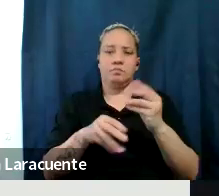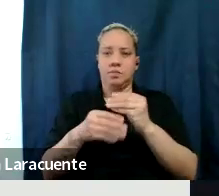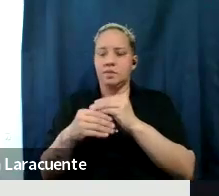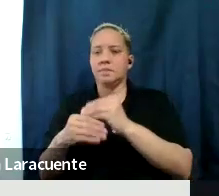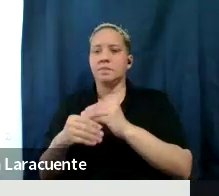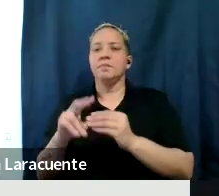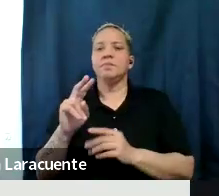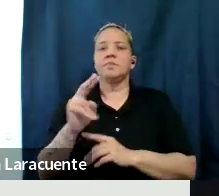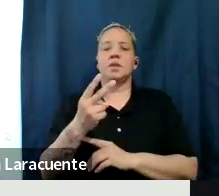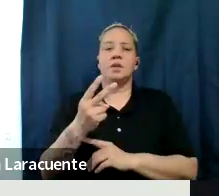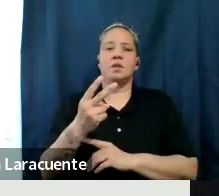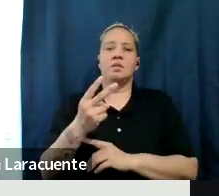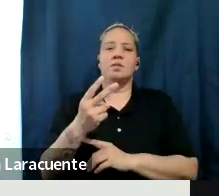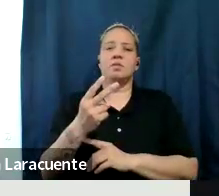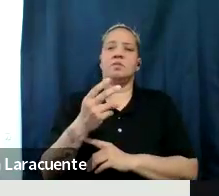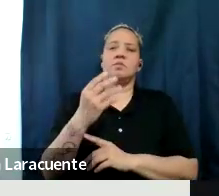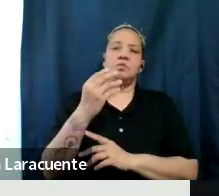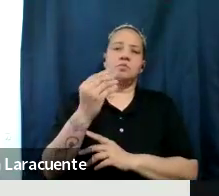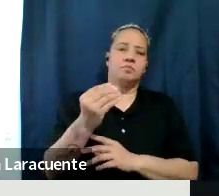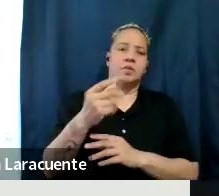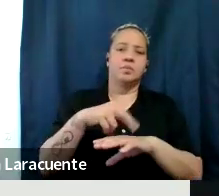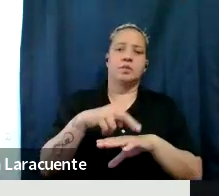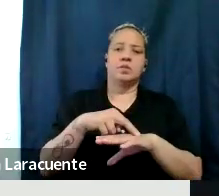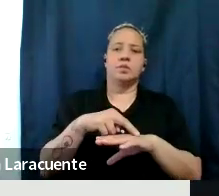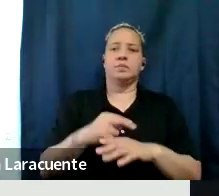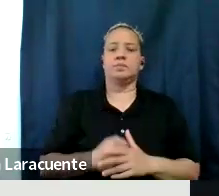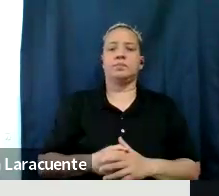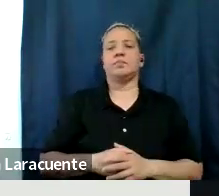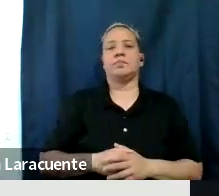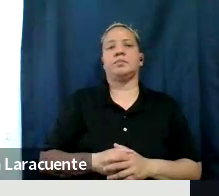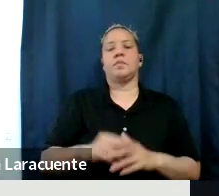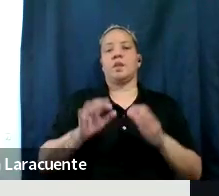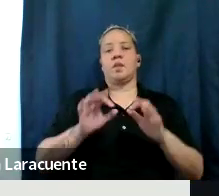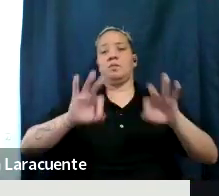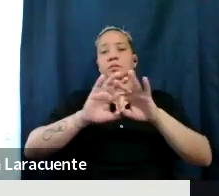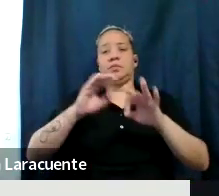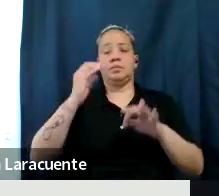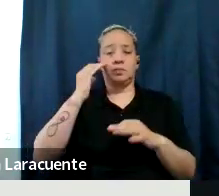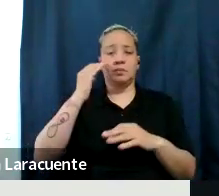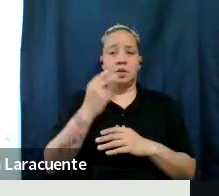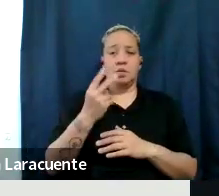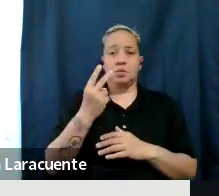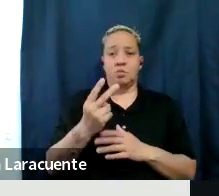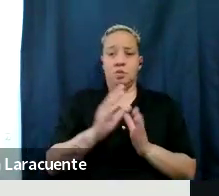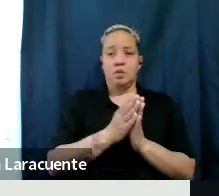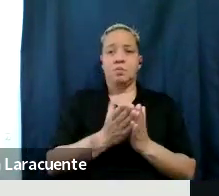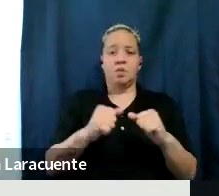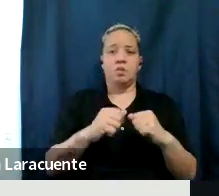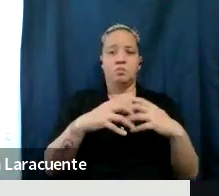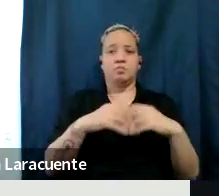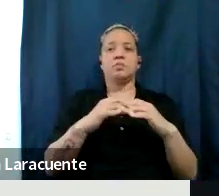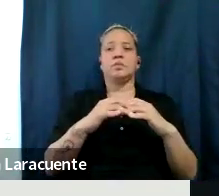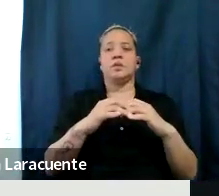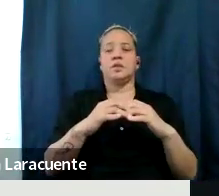segundo exilio en Puerto Rico. Pero es importante saber que con estos 2 libros podemos reconstruir